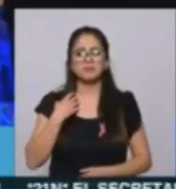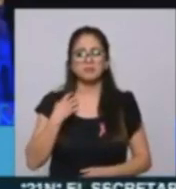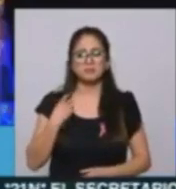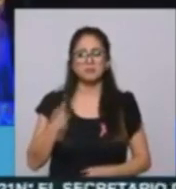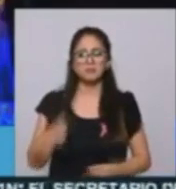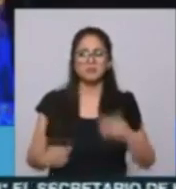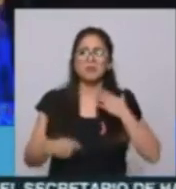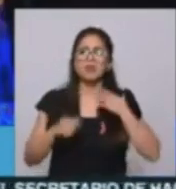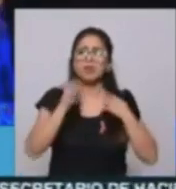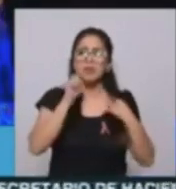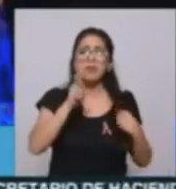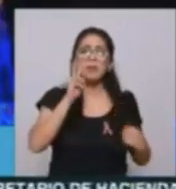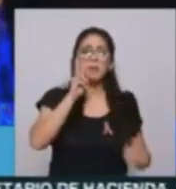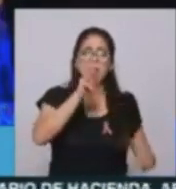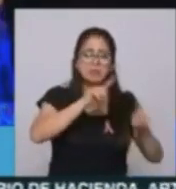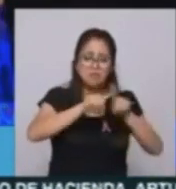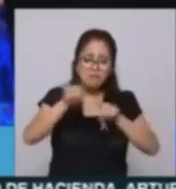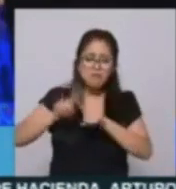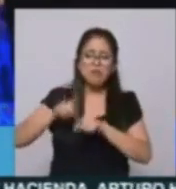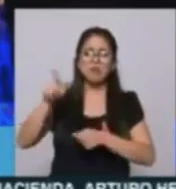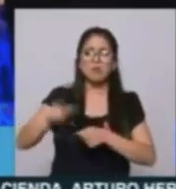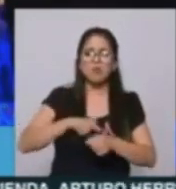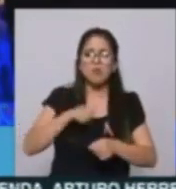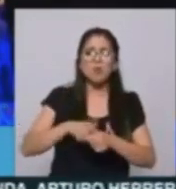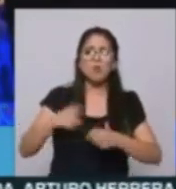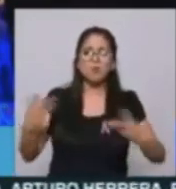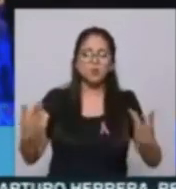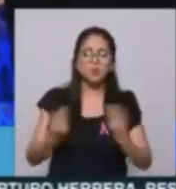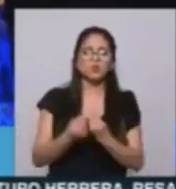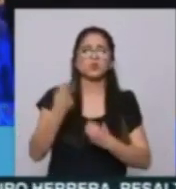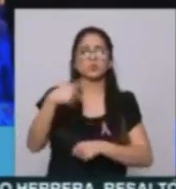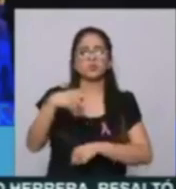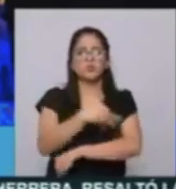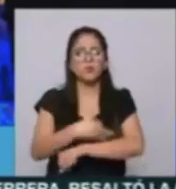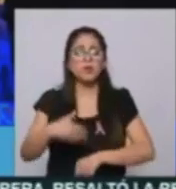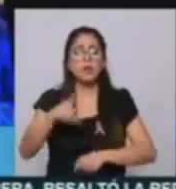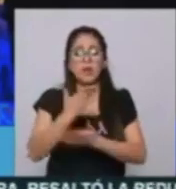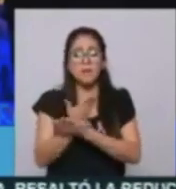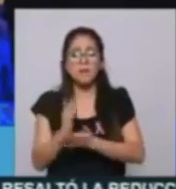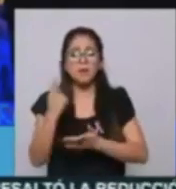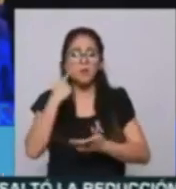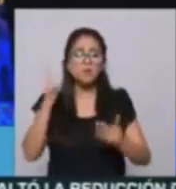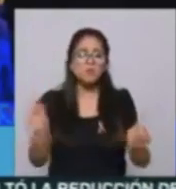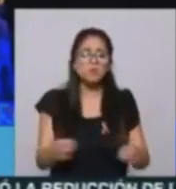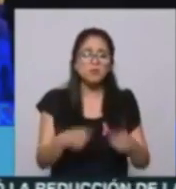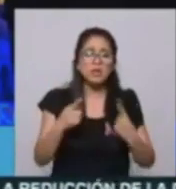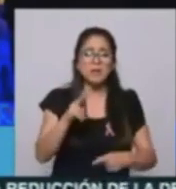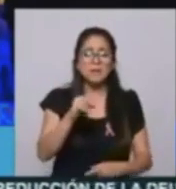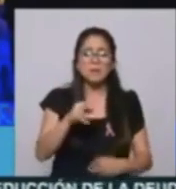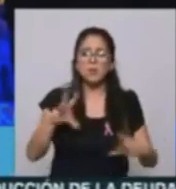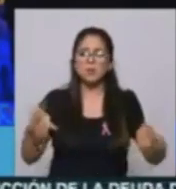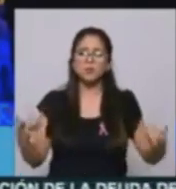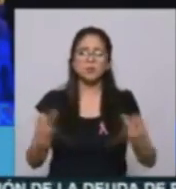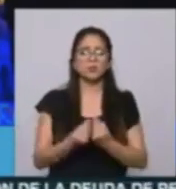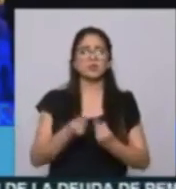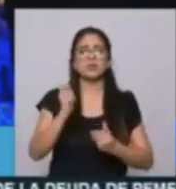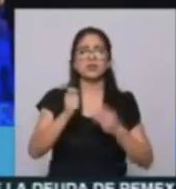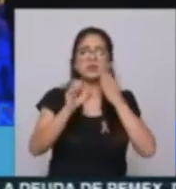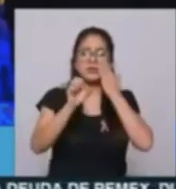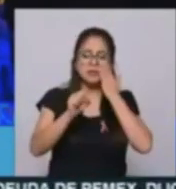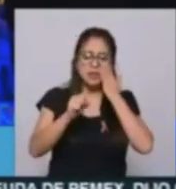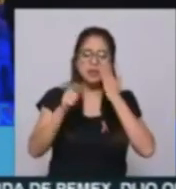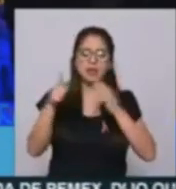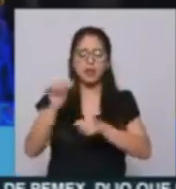colores que van a ver los niños, la familia que van a disfrutar entre familia, la música en vivo que tenemos, porque somos más de 60 entre